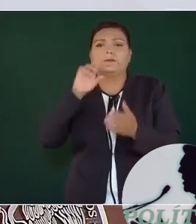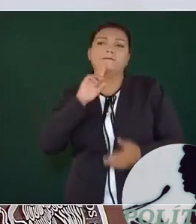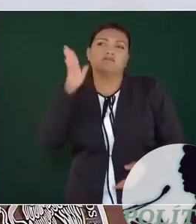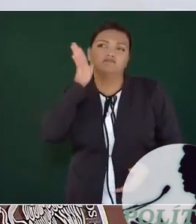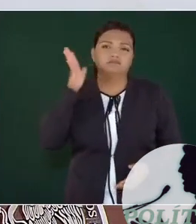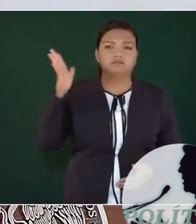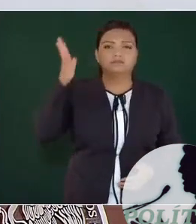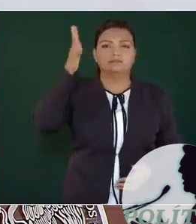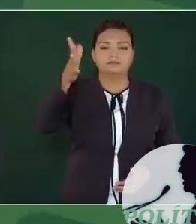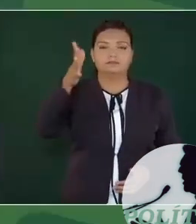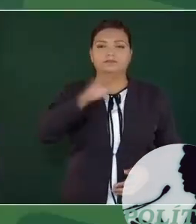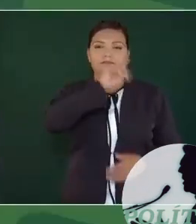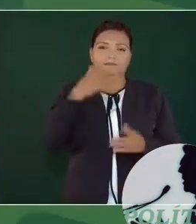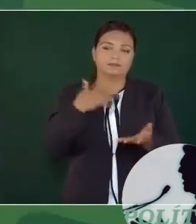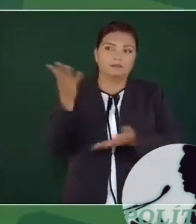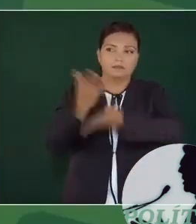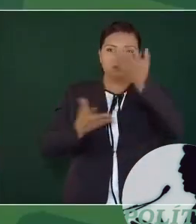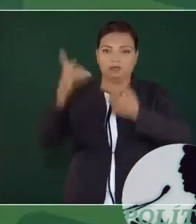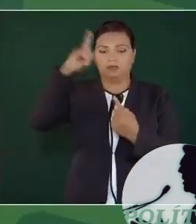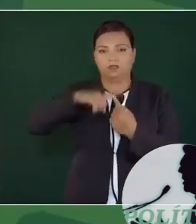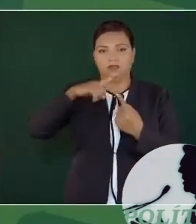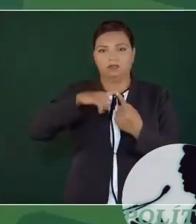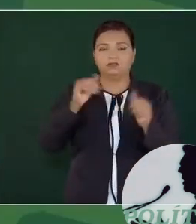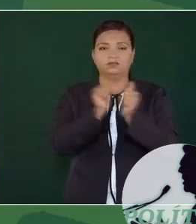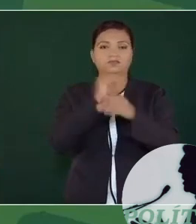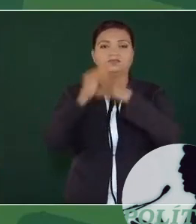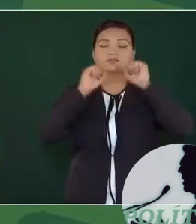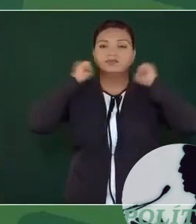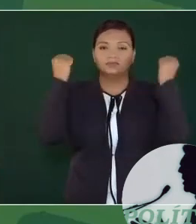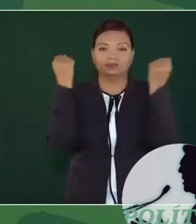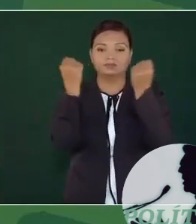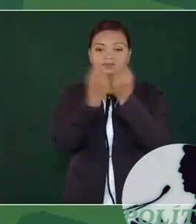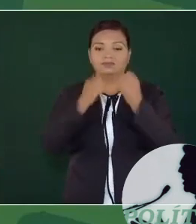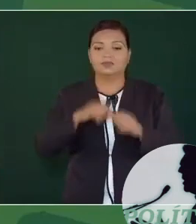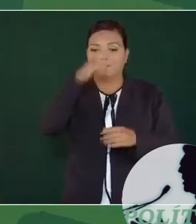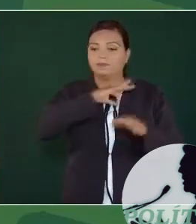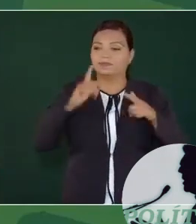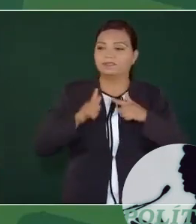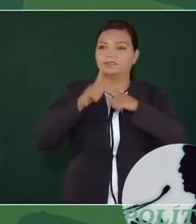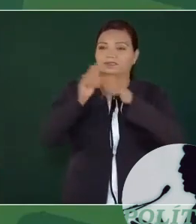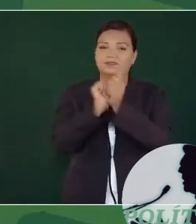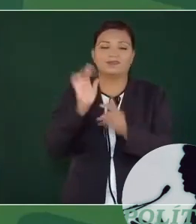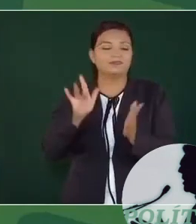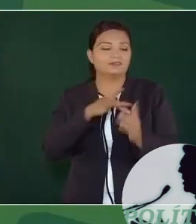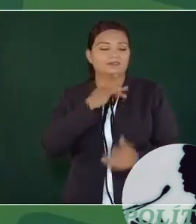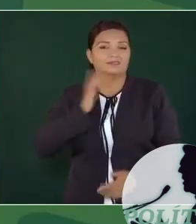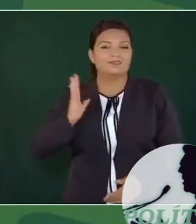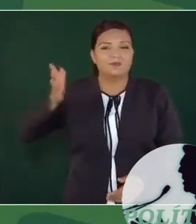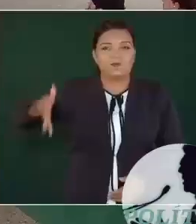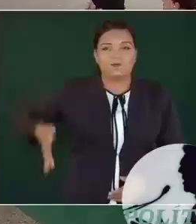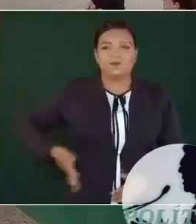mejor futuro y compartiendo esta tarea con la sociedad, para avanzar con orgullo en